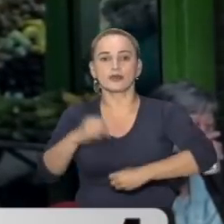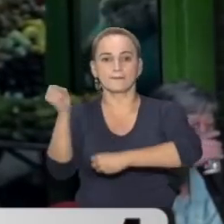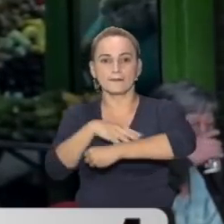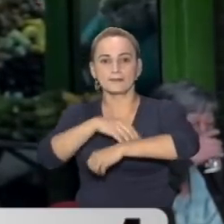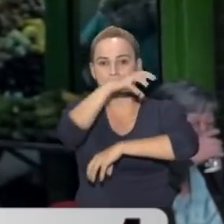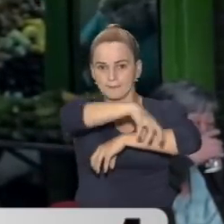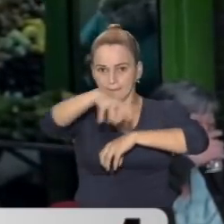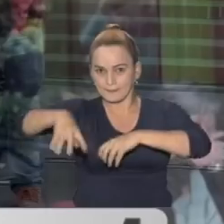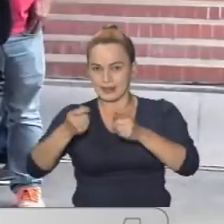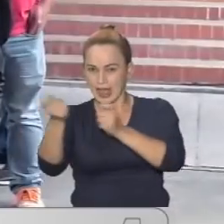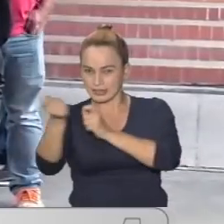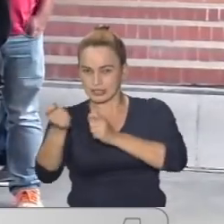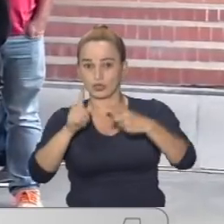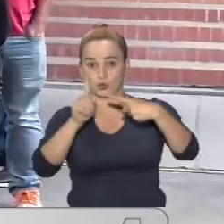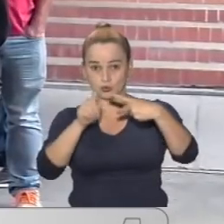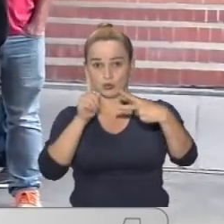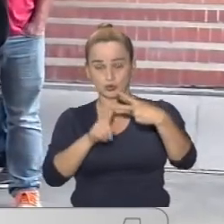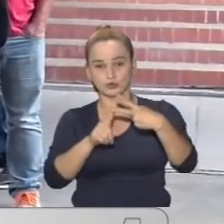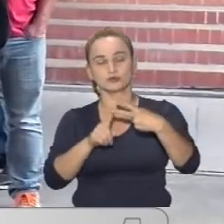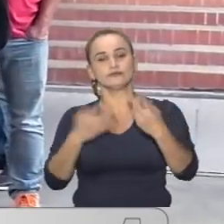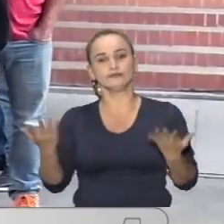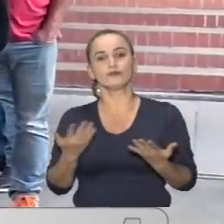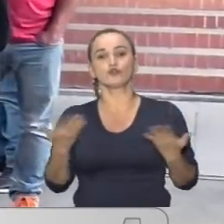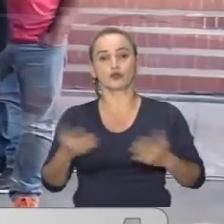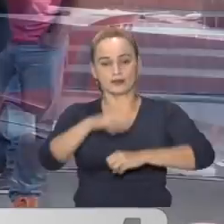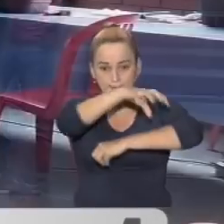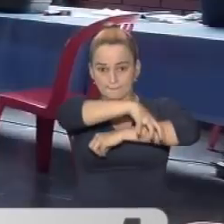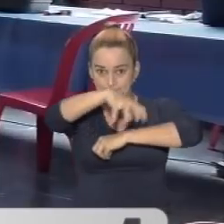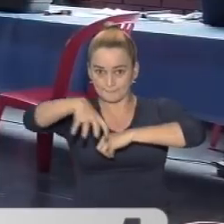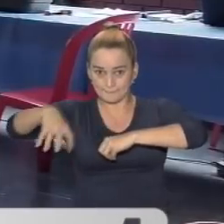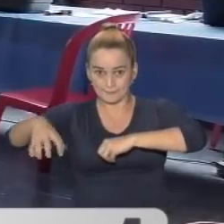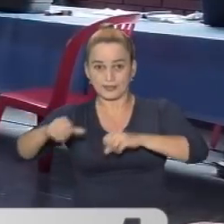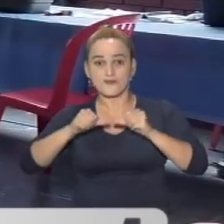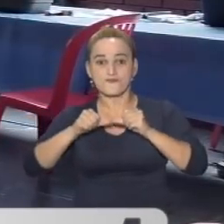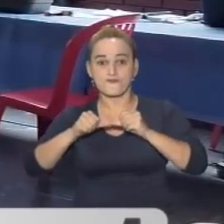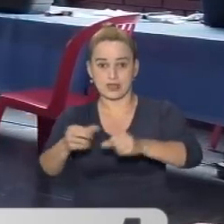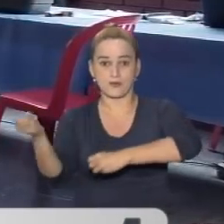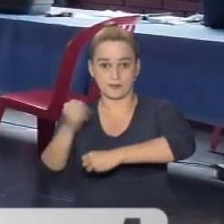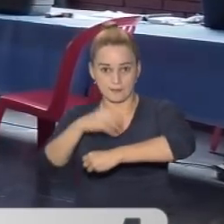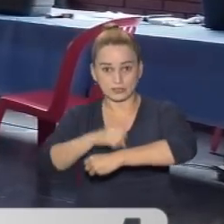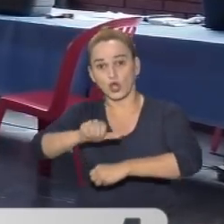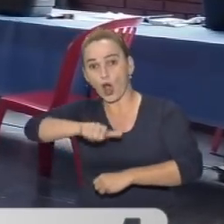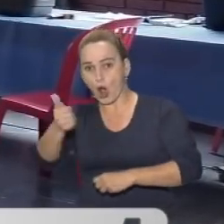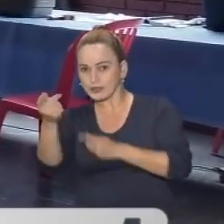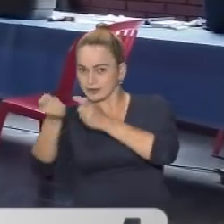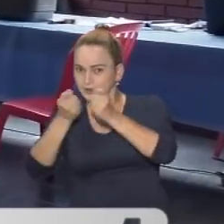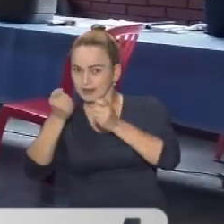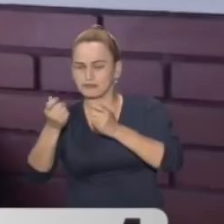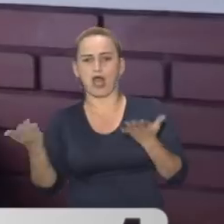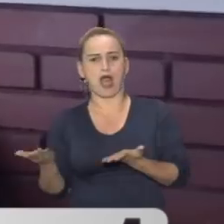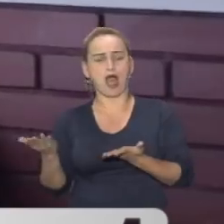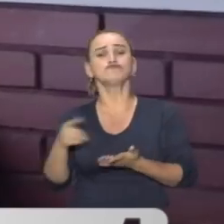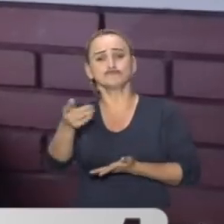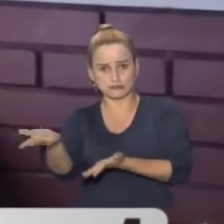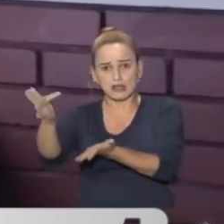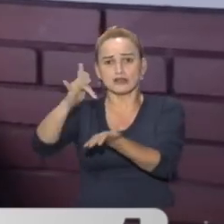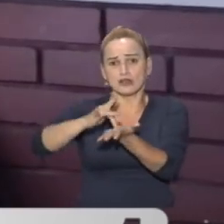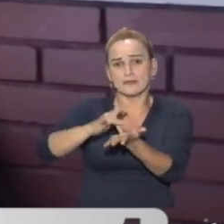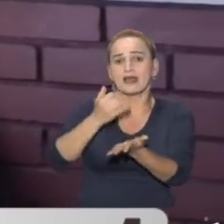estrategias. Una son unos puntos de vacunación fijos en las plazas, pero la otra es que tenemos puntos móviles